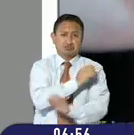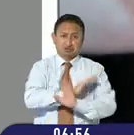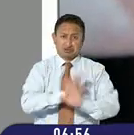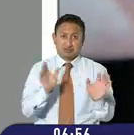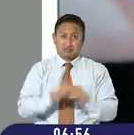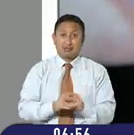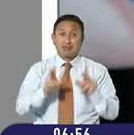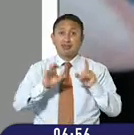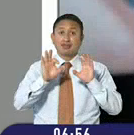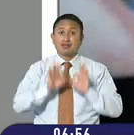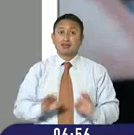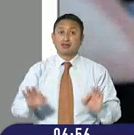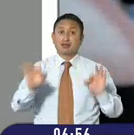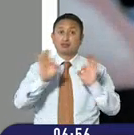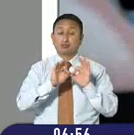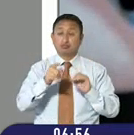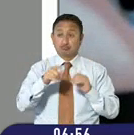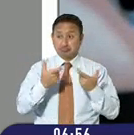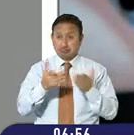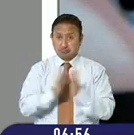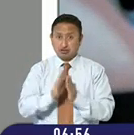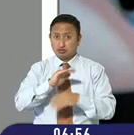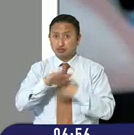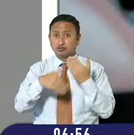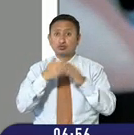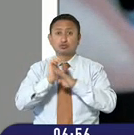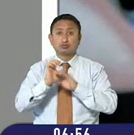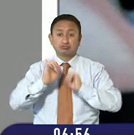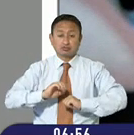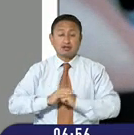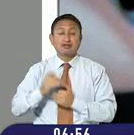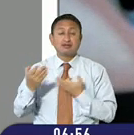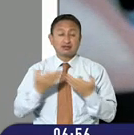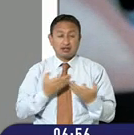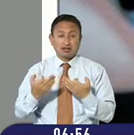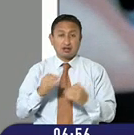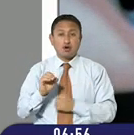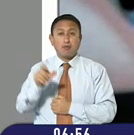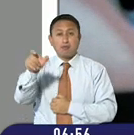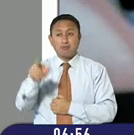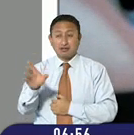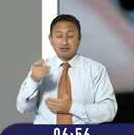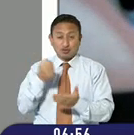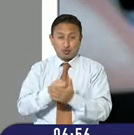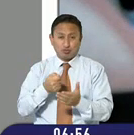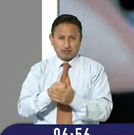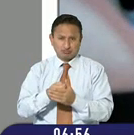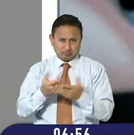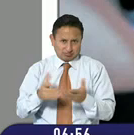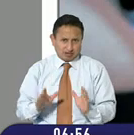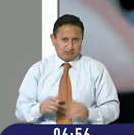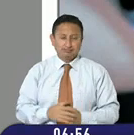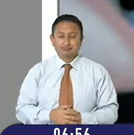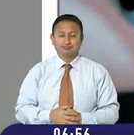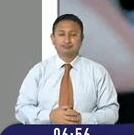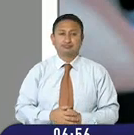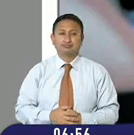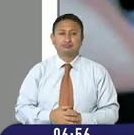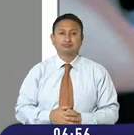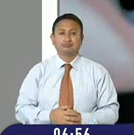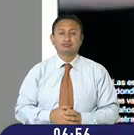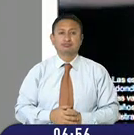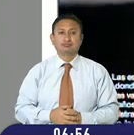del Diario Comercio, usted lo puede pedir en todo el país, en su tienda de abastos, la de confianza, o a su voceador que esté en las calles de nuestro